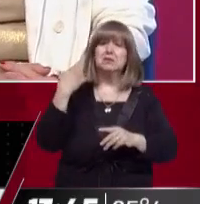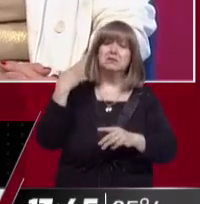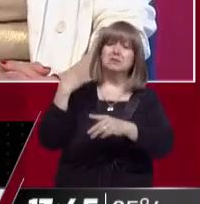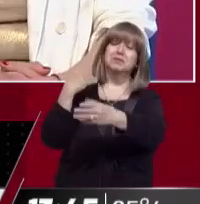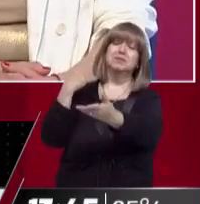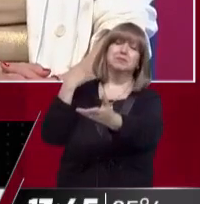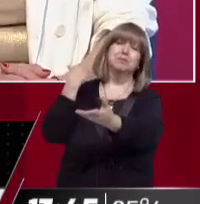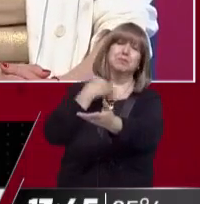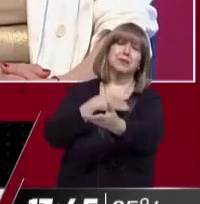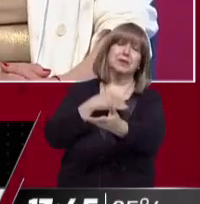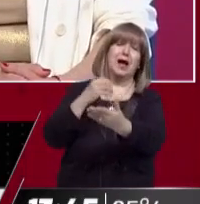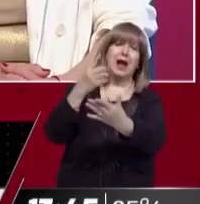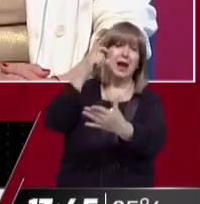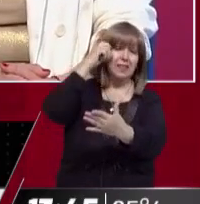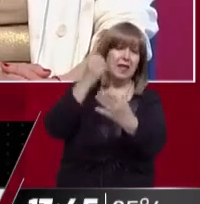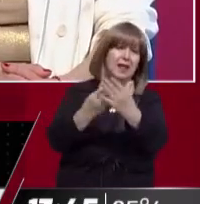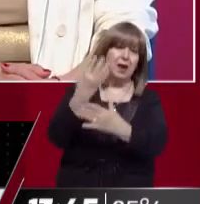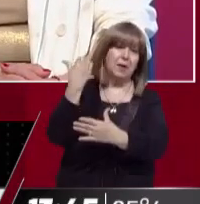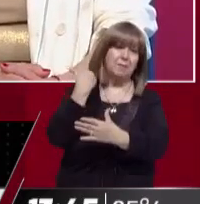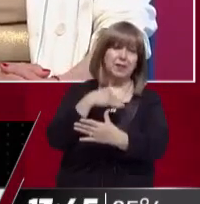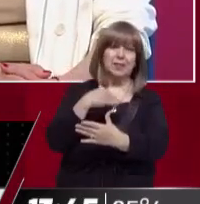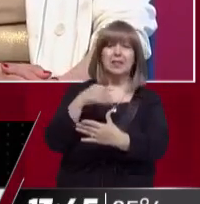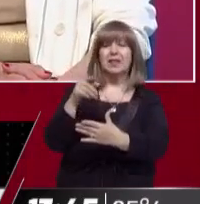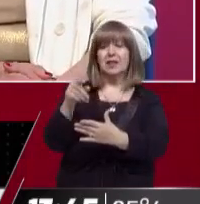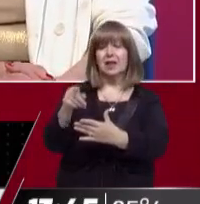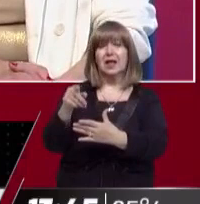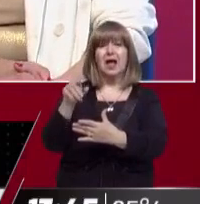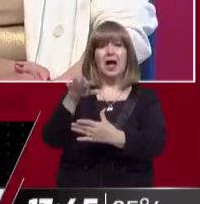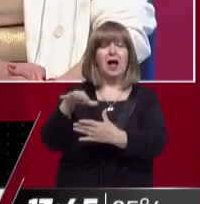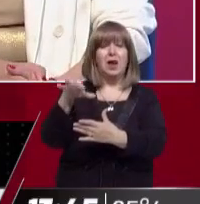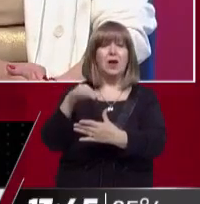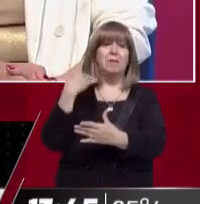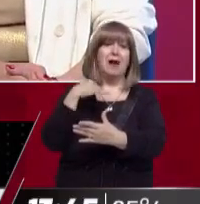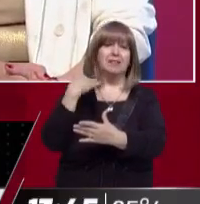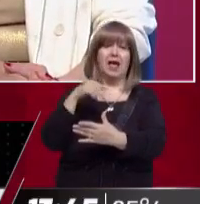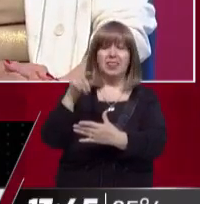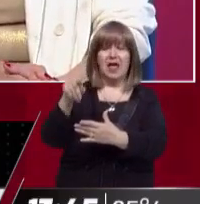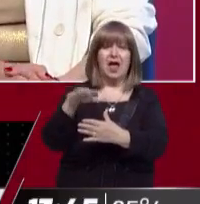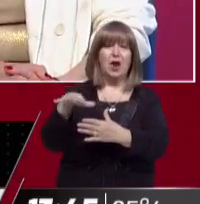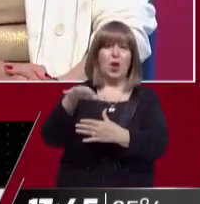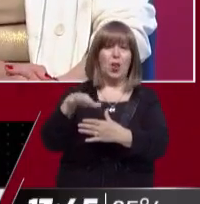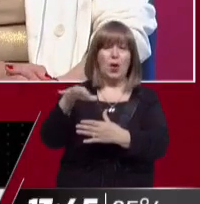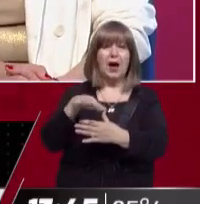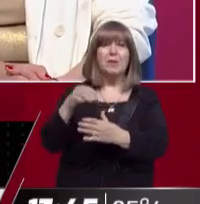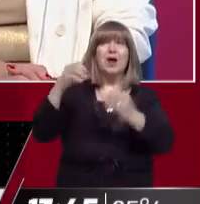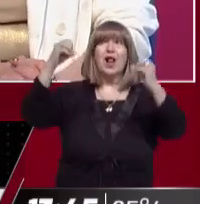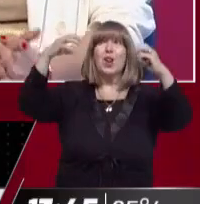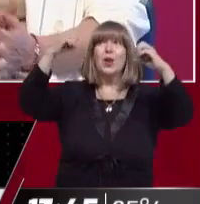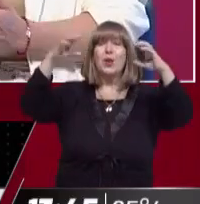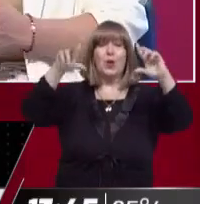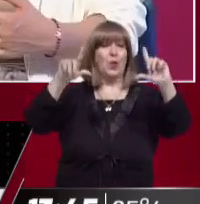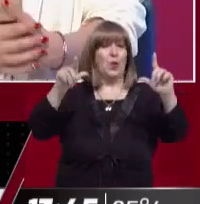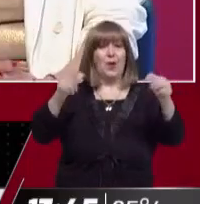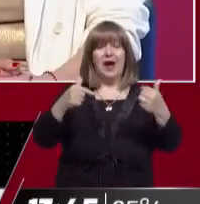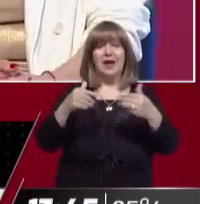encontrándolo allá pasadas las 10 de la mañana en este sector que marcamos, que parece ser el matadero que tienen, ¿no? El sur a zona poco iluminada, poco